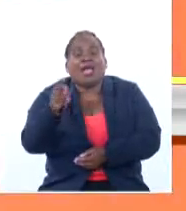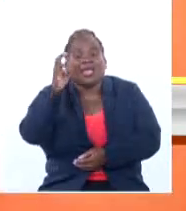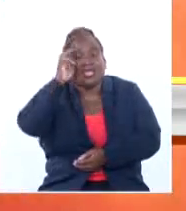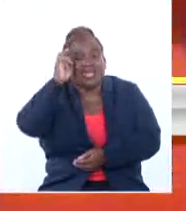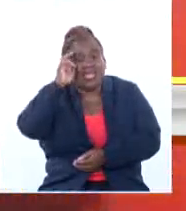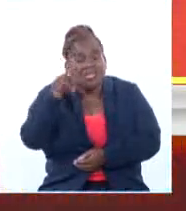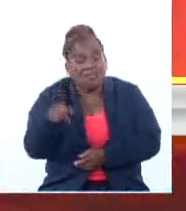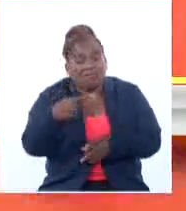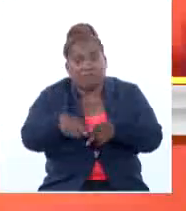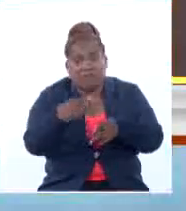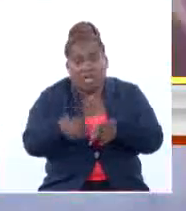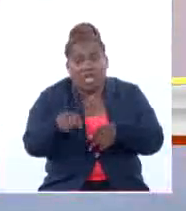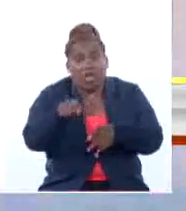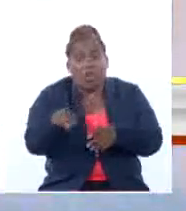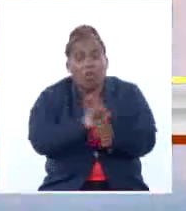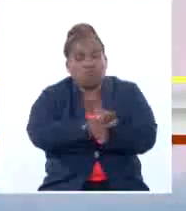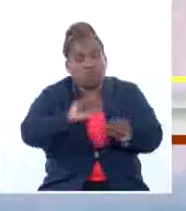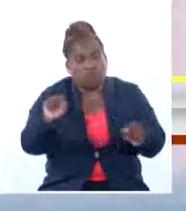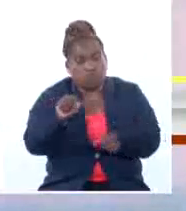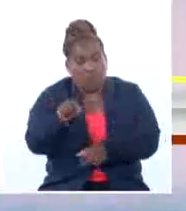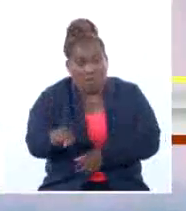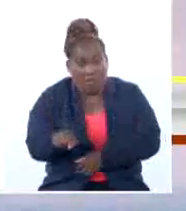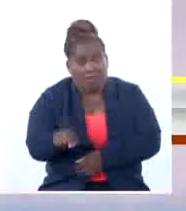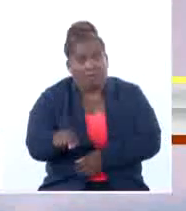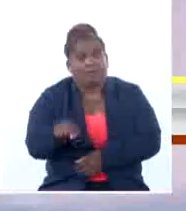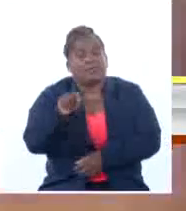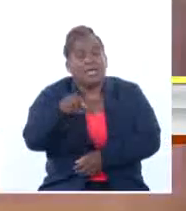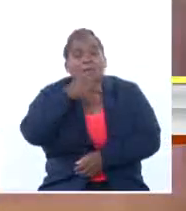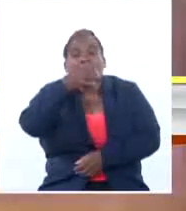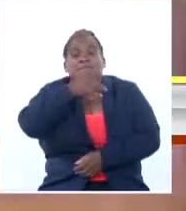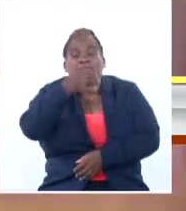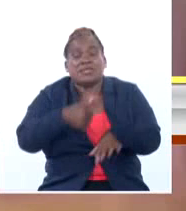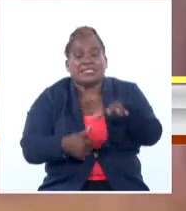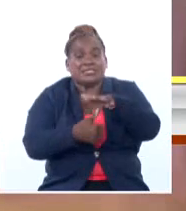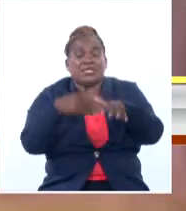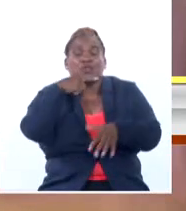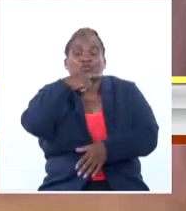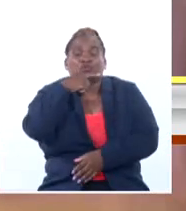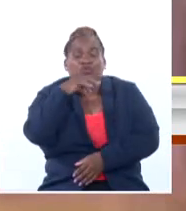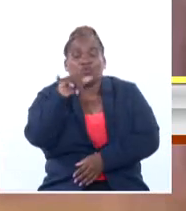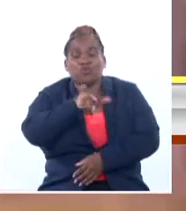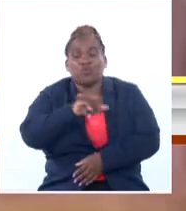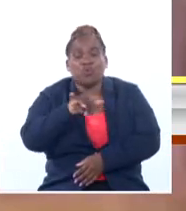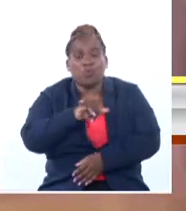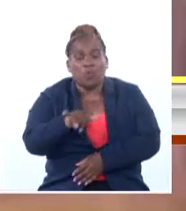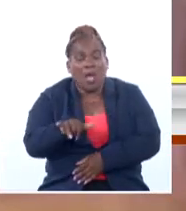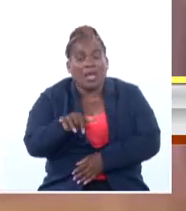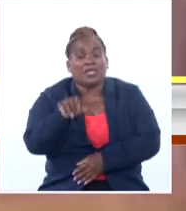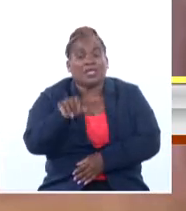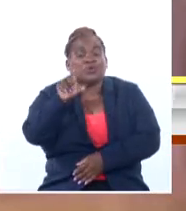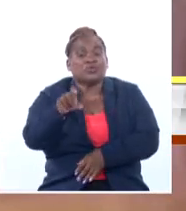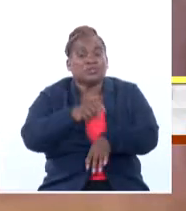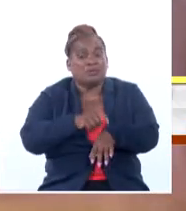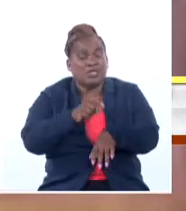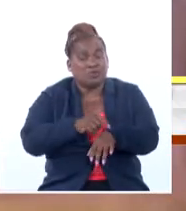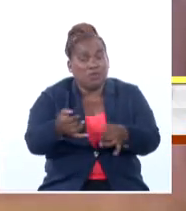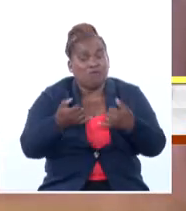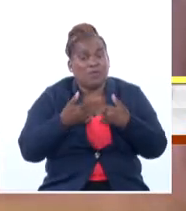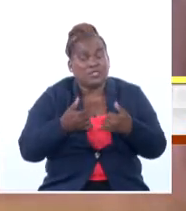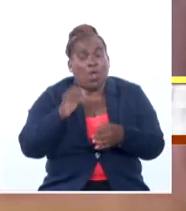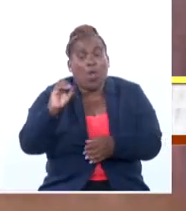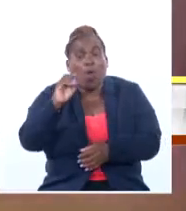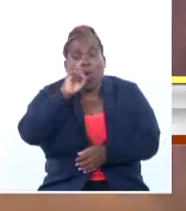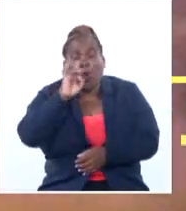nuclear. Así de tajante respondió el presidente Vladimir Putin. También se ha conocido en las últimas horas la reacción de la ONU, que dijo